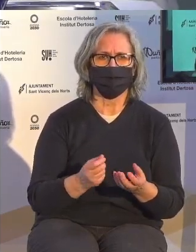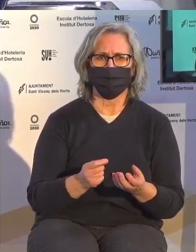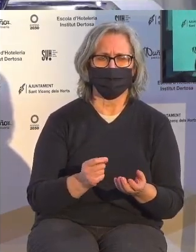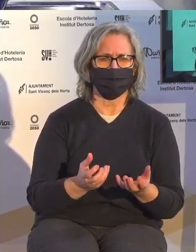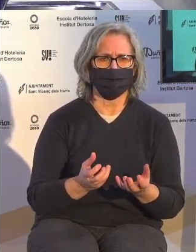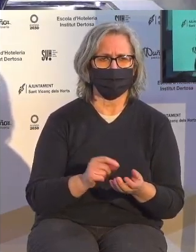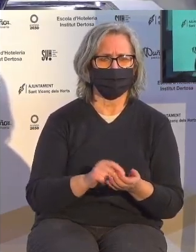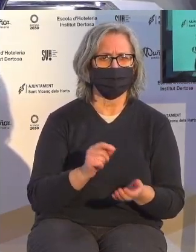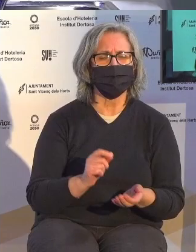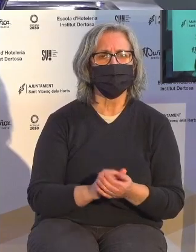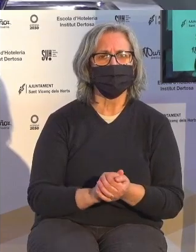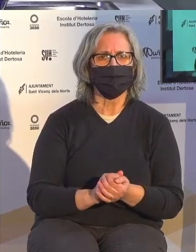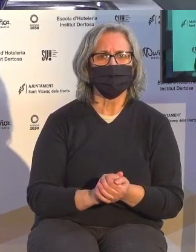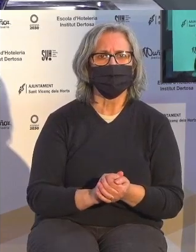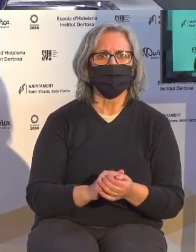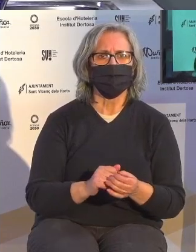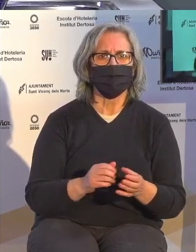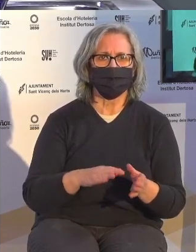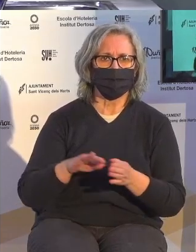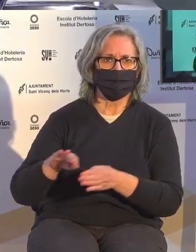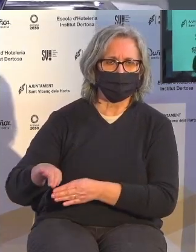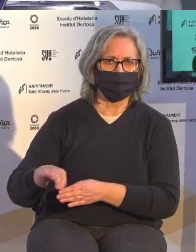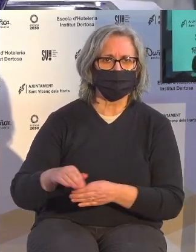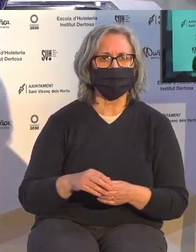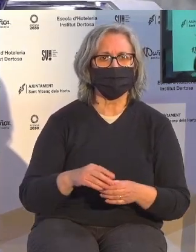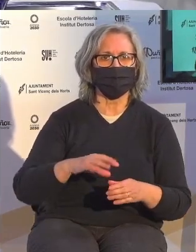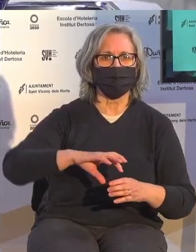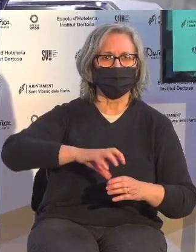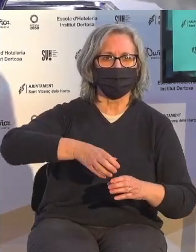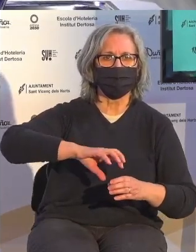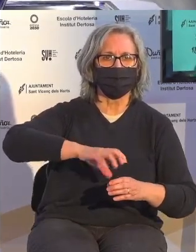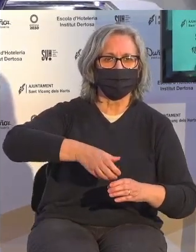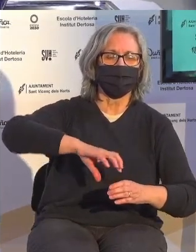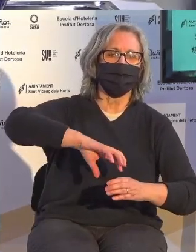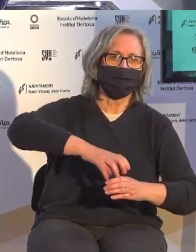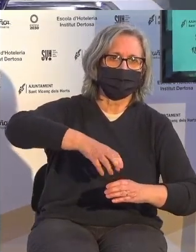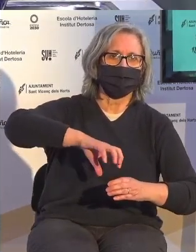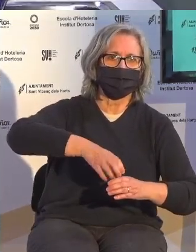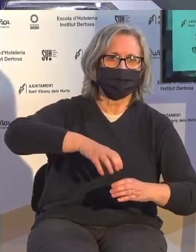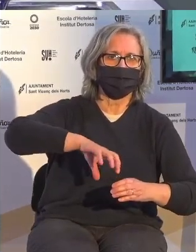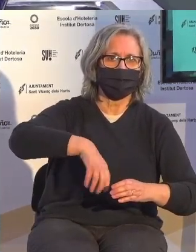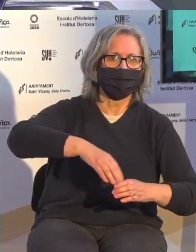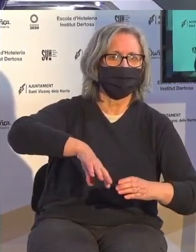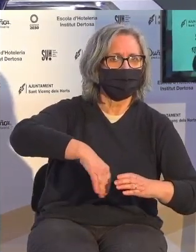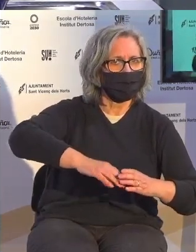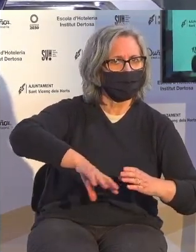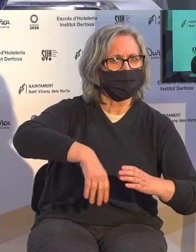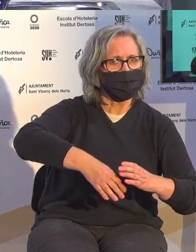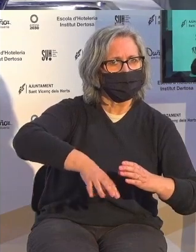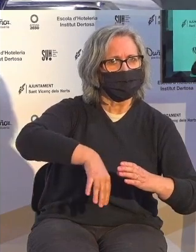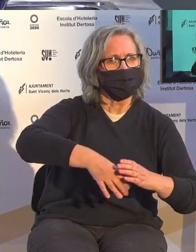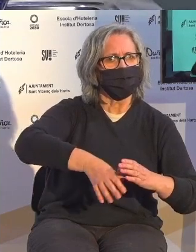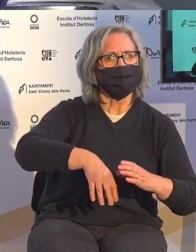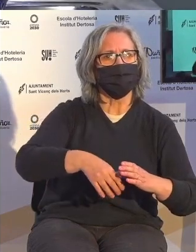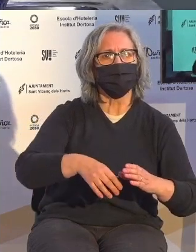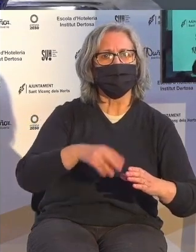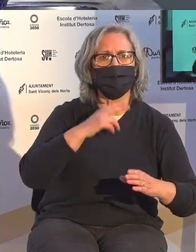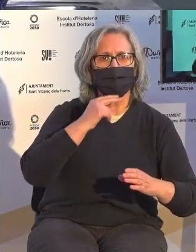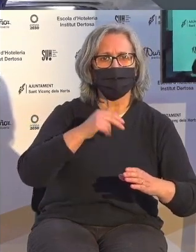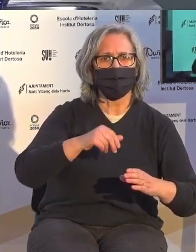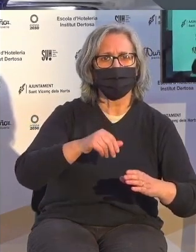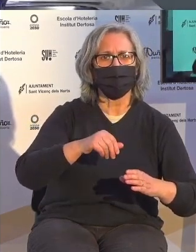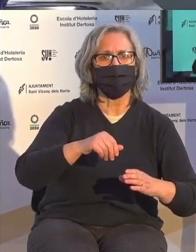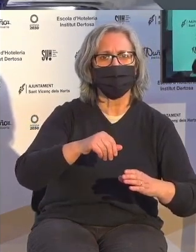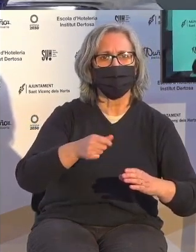en la batería tengo las claras de ojos y tengo un poquito de azúcar también que siempre